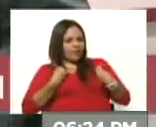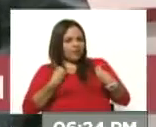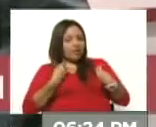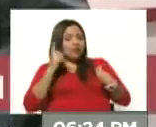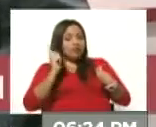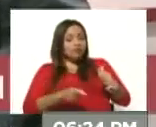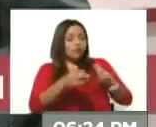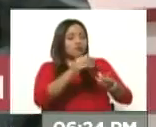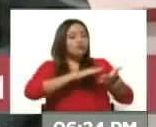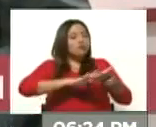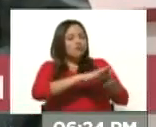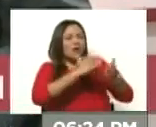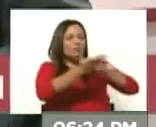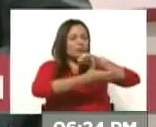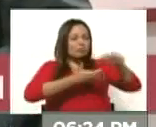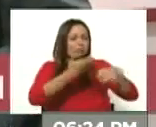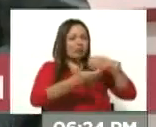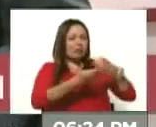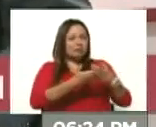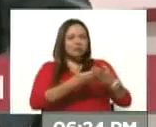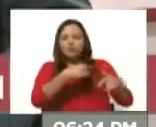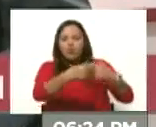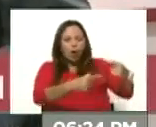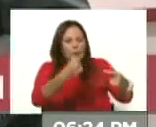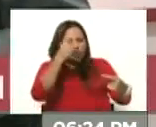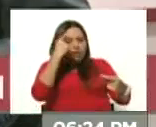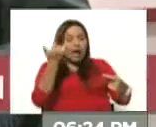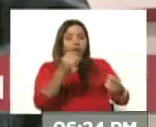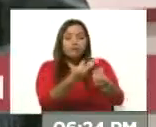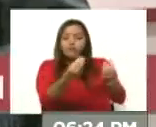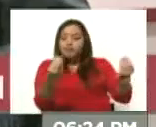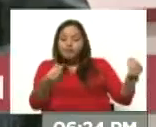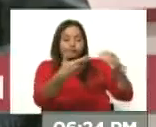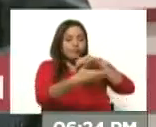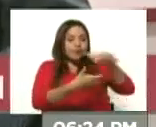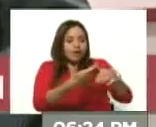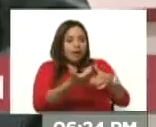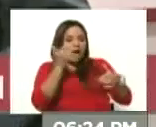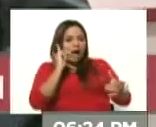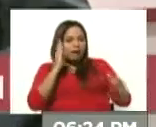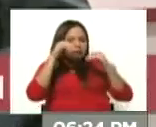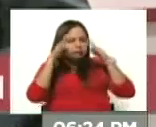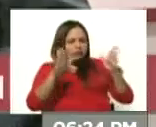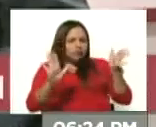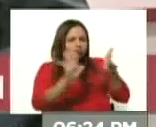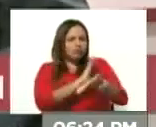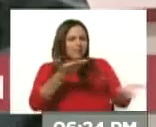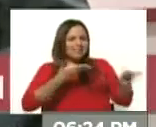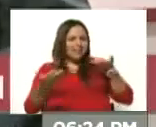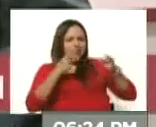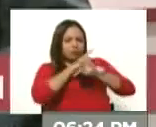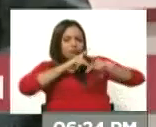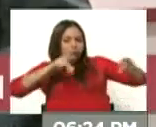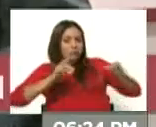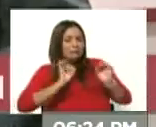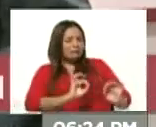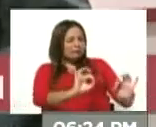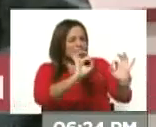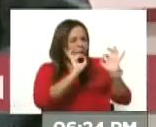resolver sobre todos los problemas cotidianos que son abundantes y que están concentrados en el área de los servicios públicos